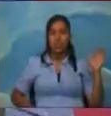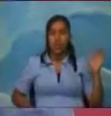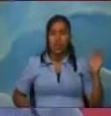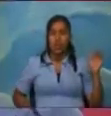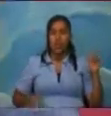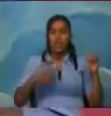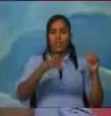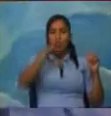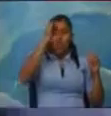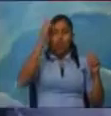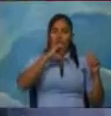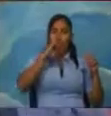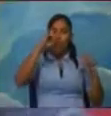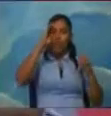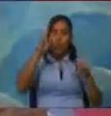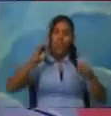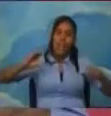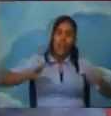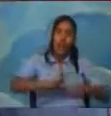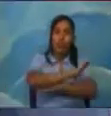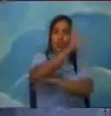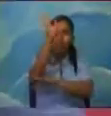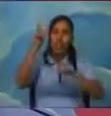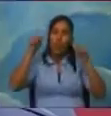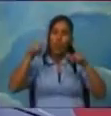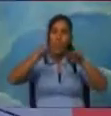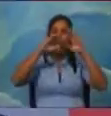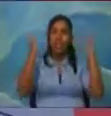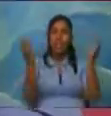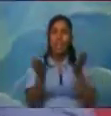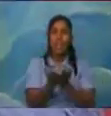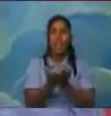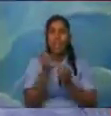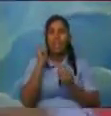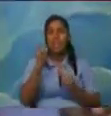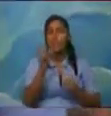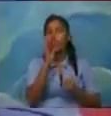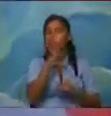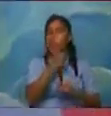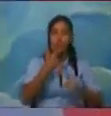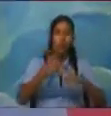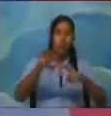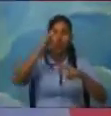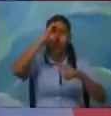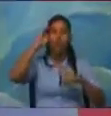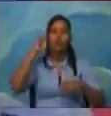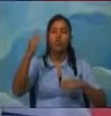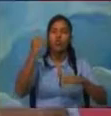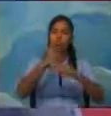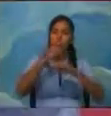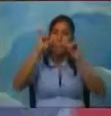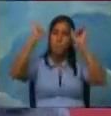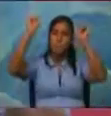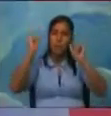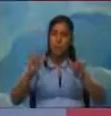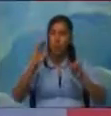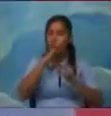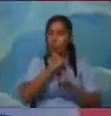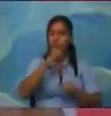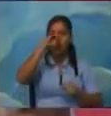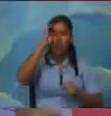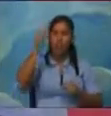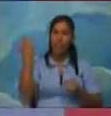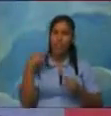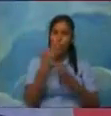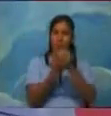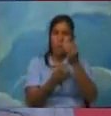que Dios es Dios arriba en los cielos, abajo en la tierra, y no hay otro Dios como Él. No hay un Dios que tenga una